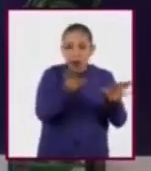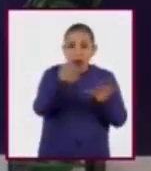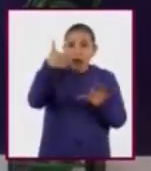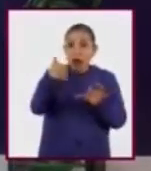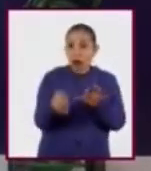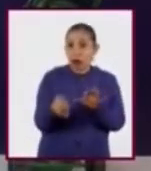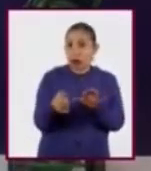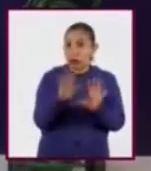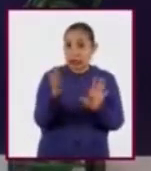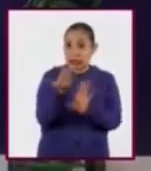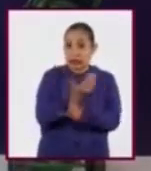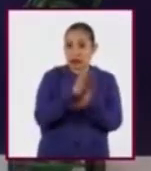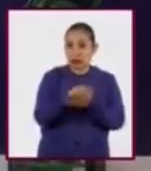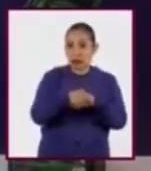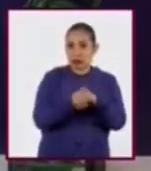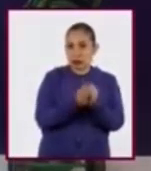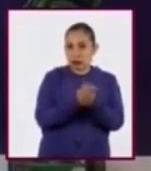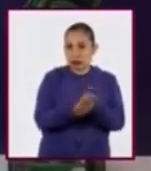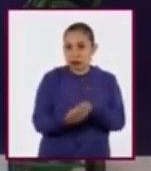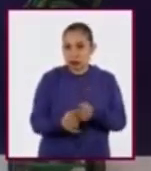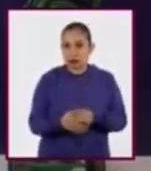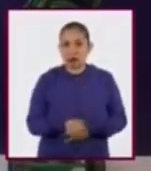encendedor.